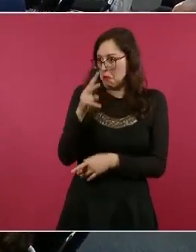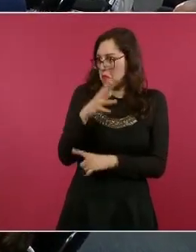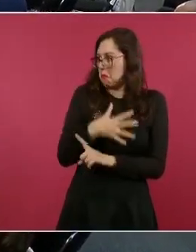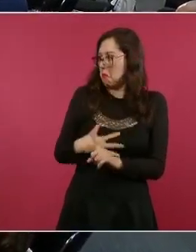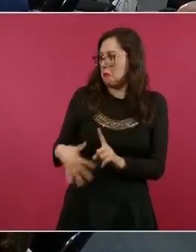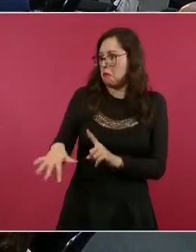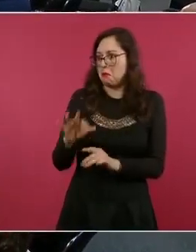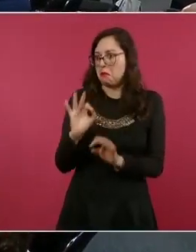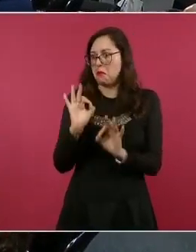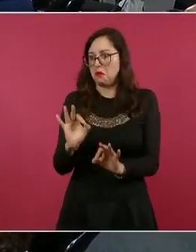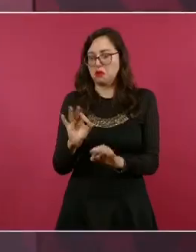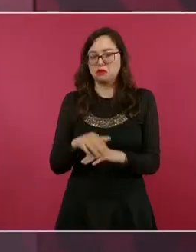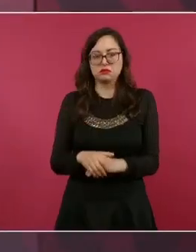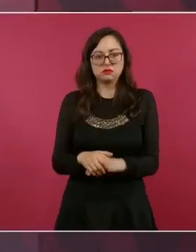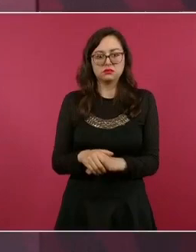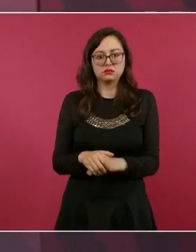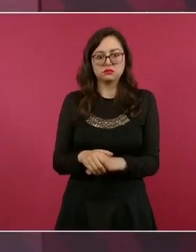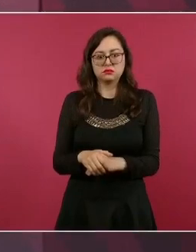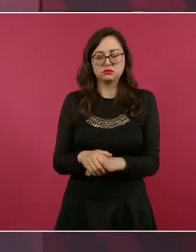vive en Veracruz